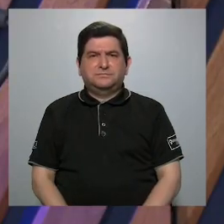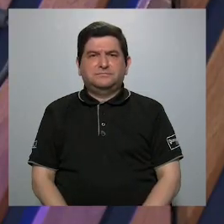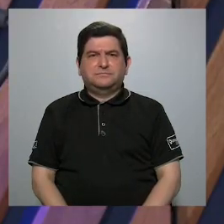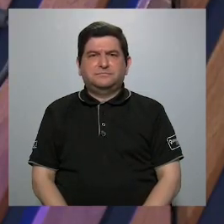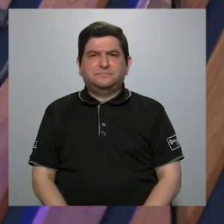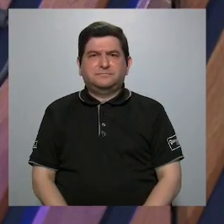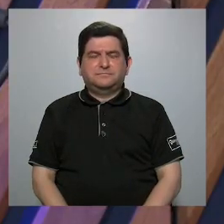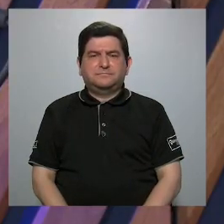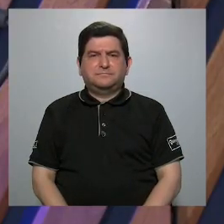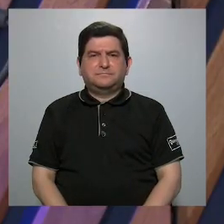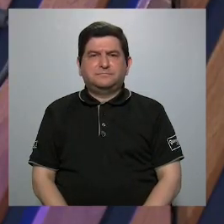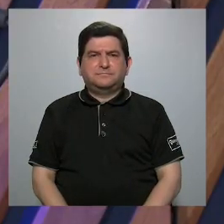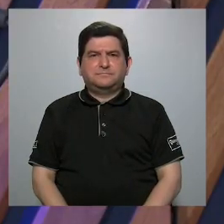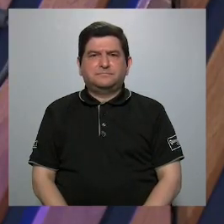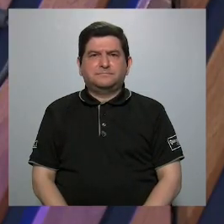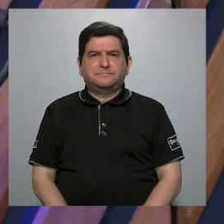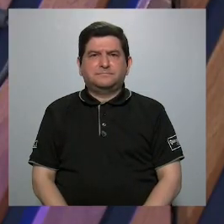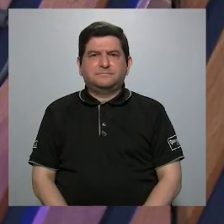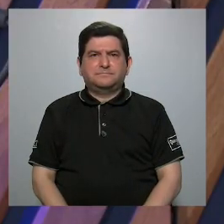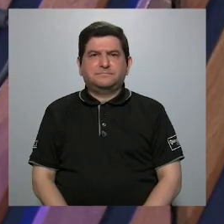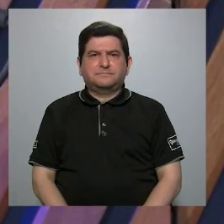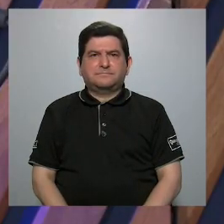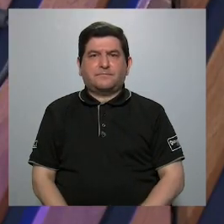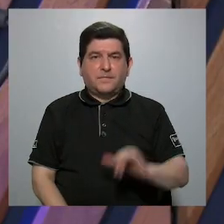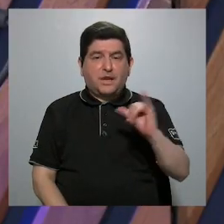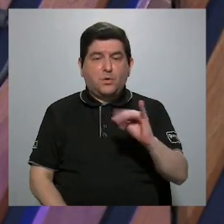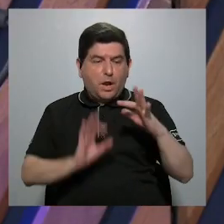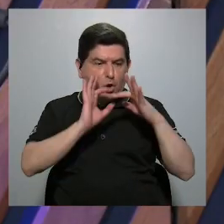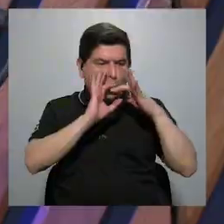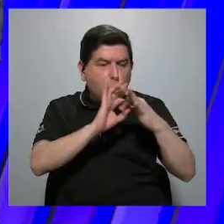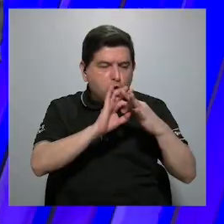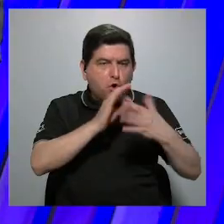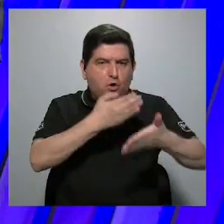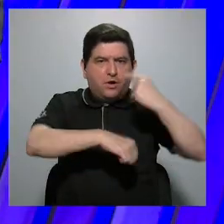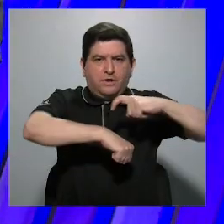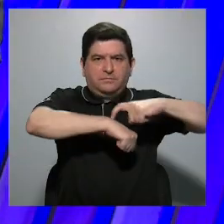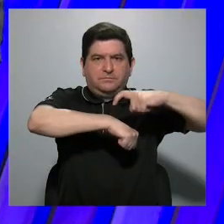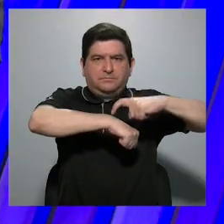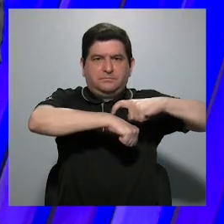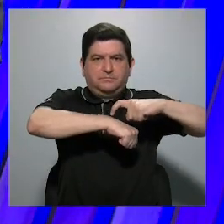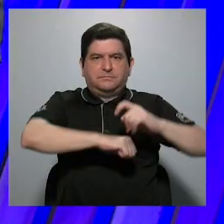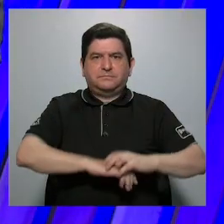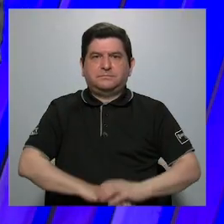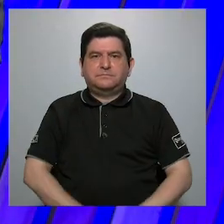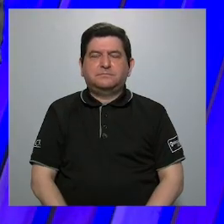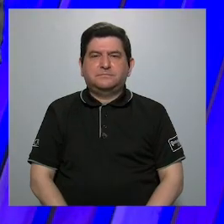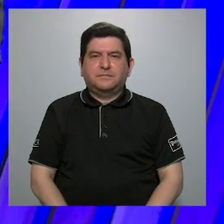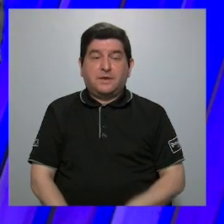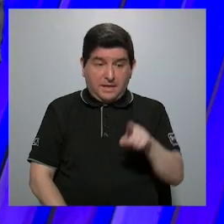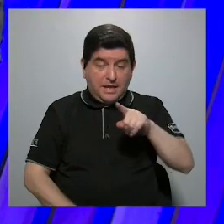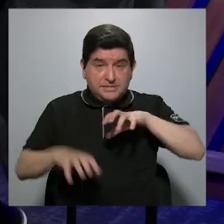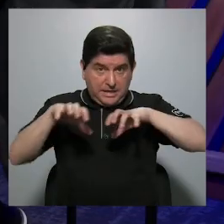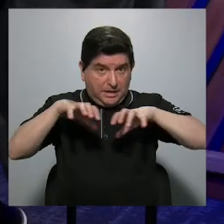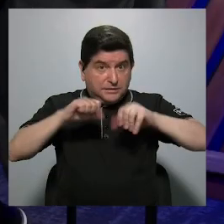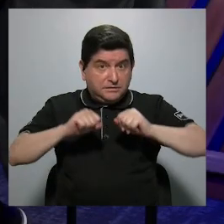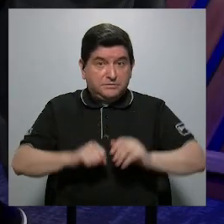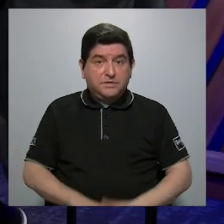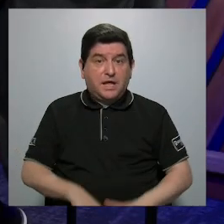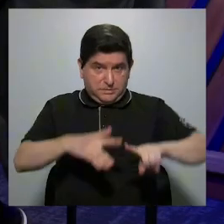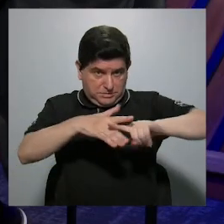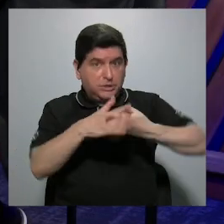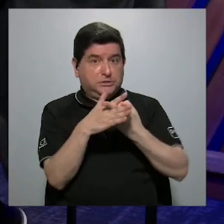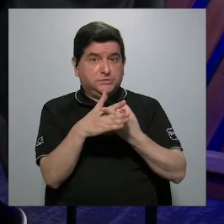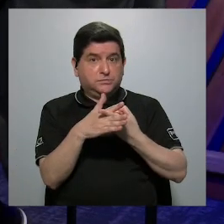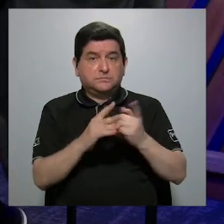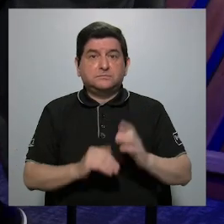que también es un lazo con el pasado. Para ese acto